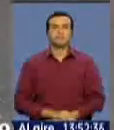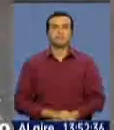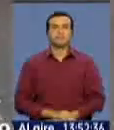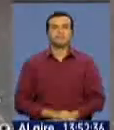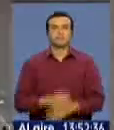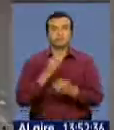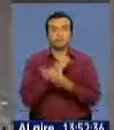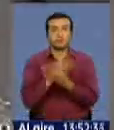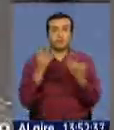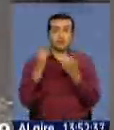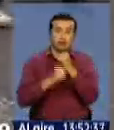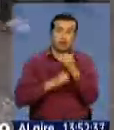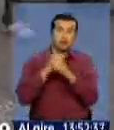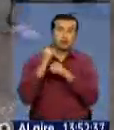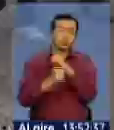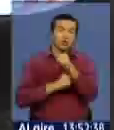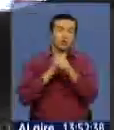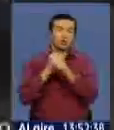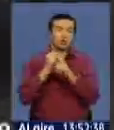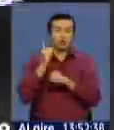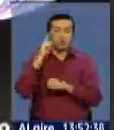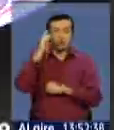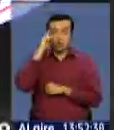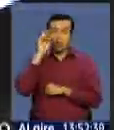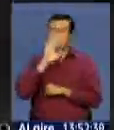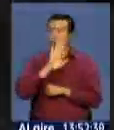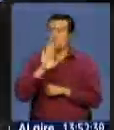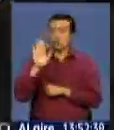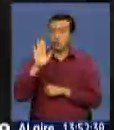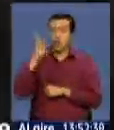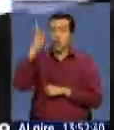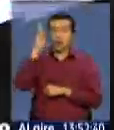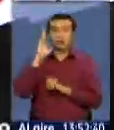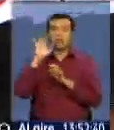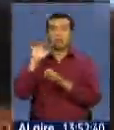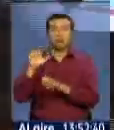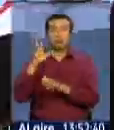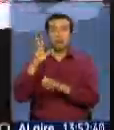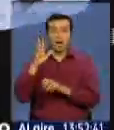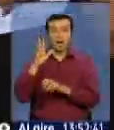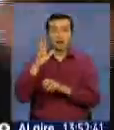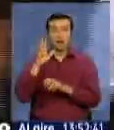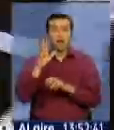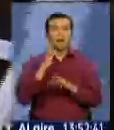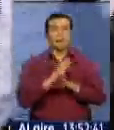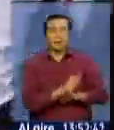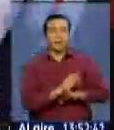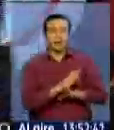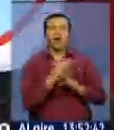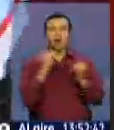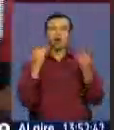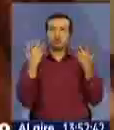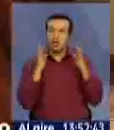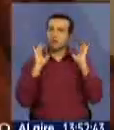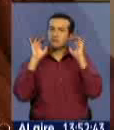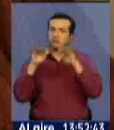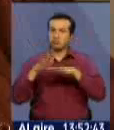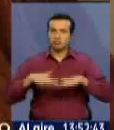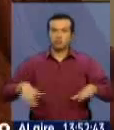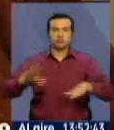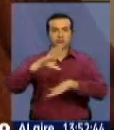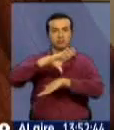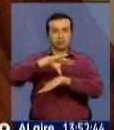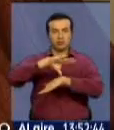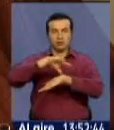Destacan que tras varios años sectores no afines al gobierno pudieron llegar hasta la Plaza Grande, lugar emblemático de la capital desde el ámbito político. El haber